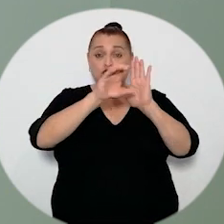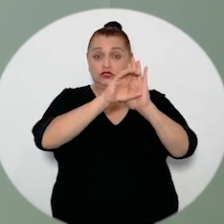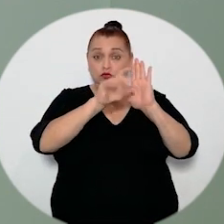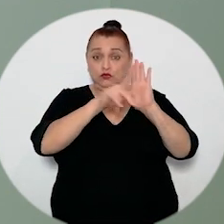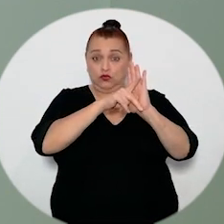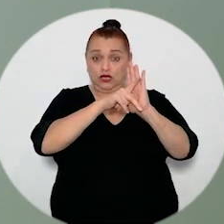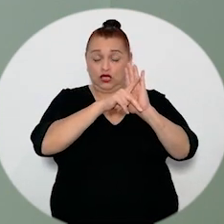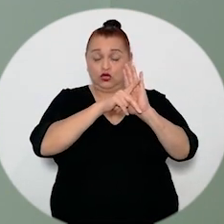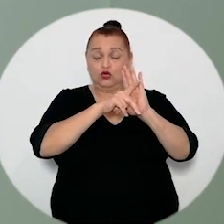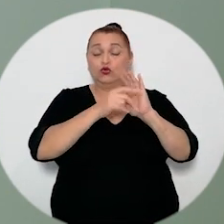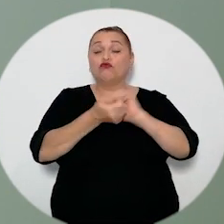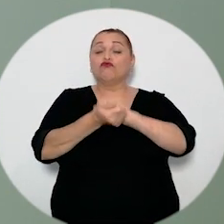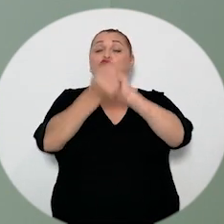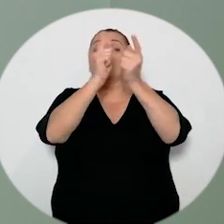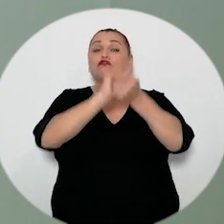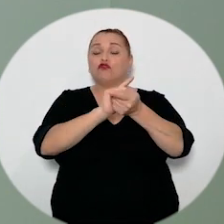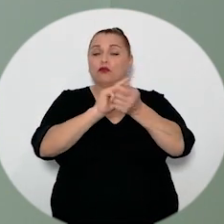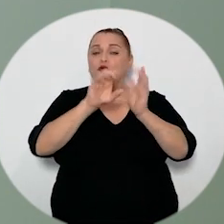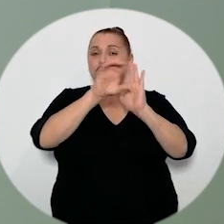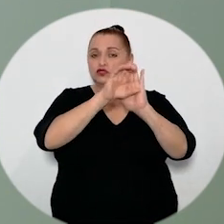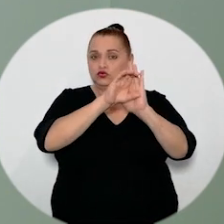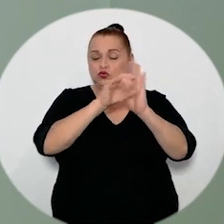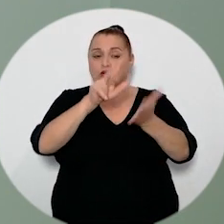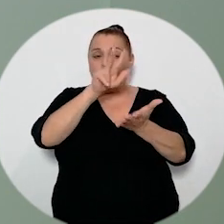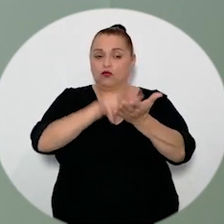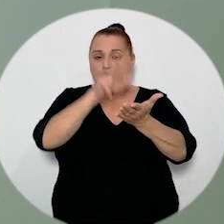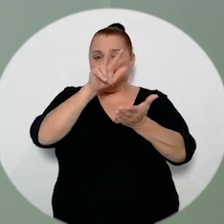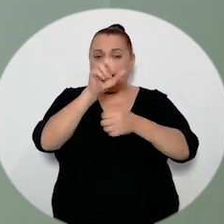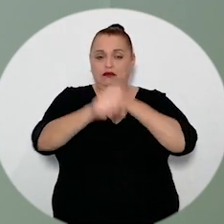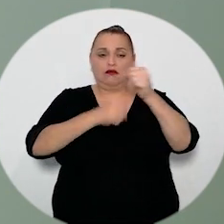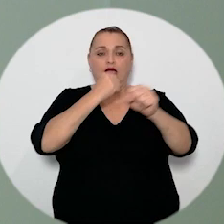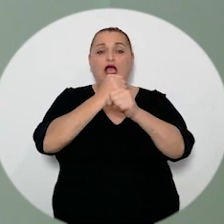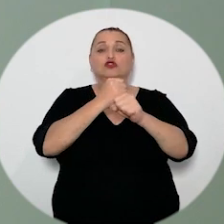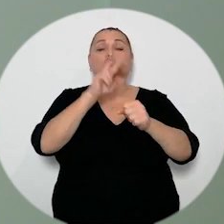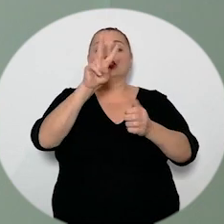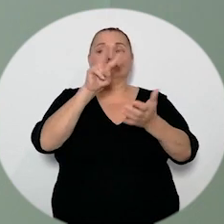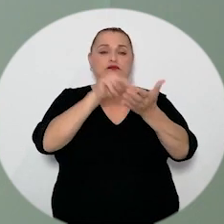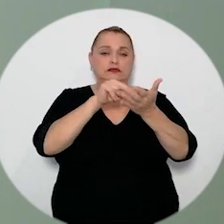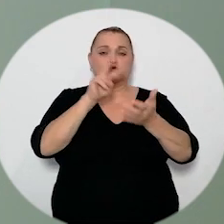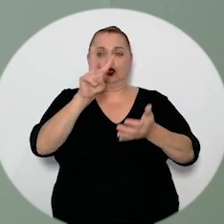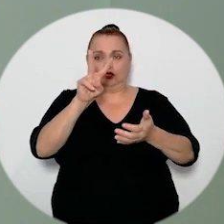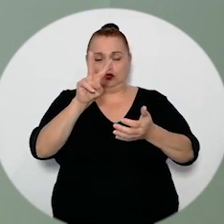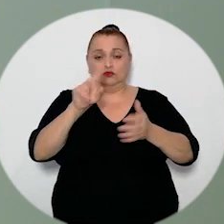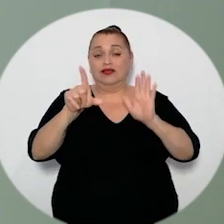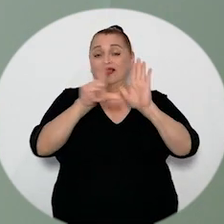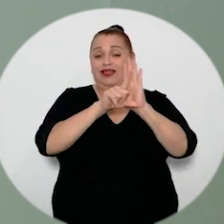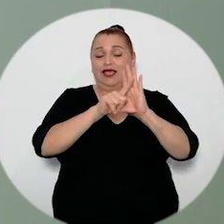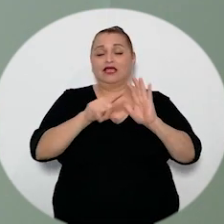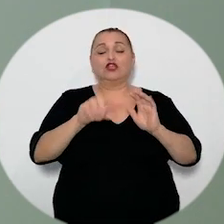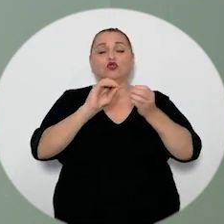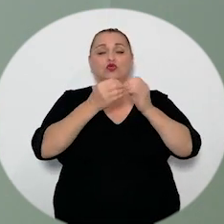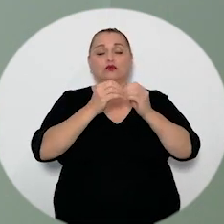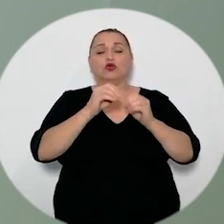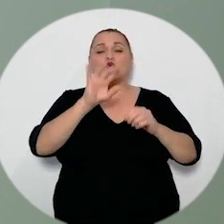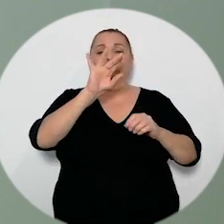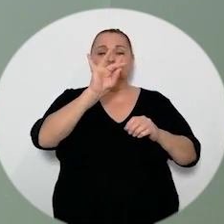en la Constitución Política a través de una reforma constitucional aprobada en el año 2002 por ley